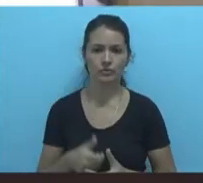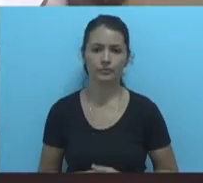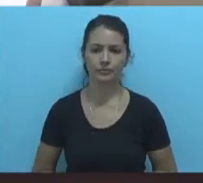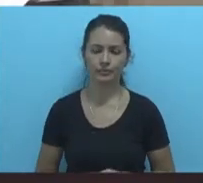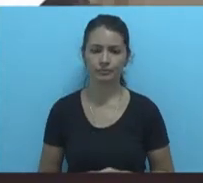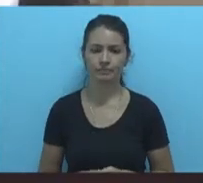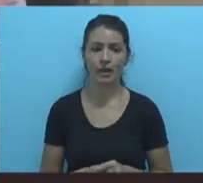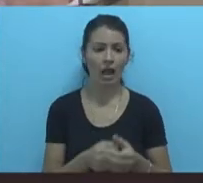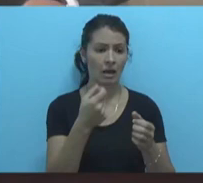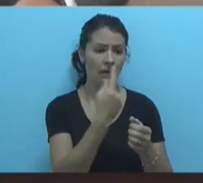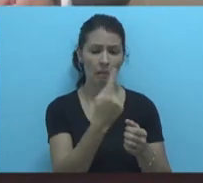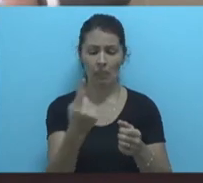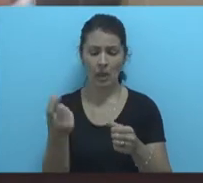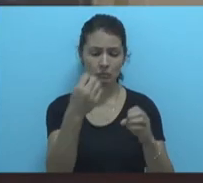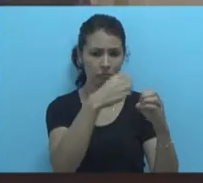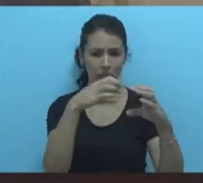destino.